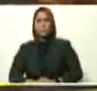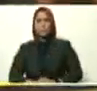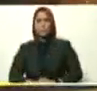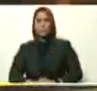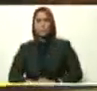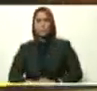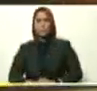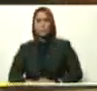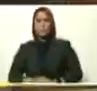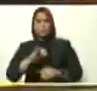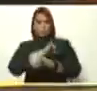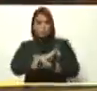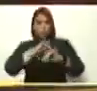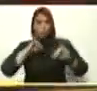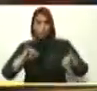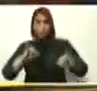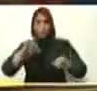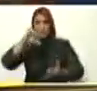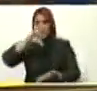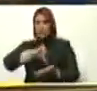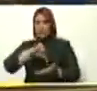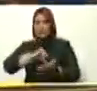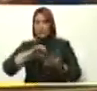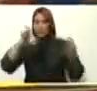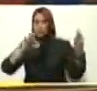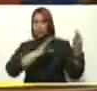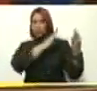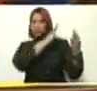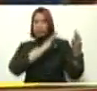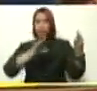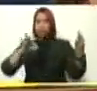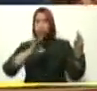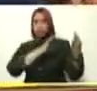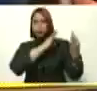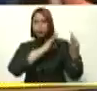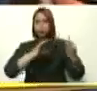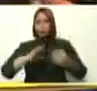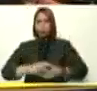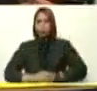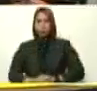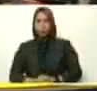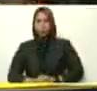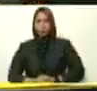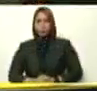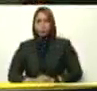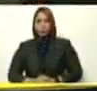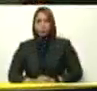La culminación de la sede de la Orquesta Sinfónica de Clarines.